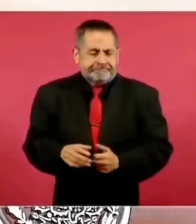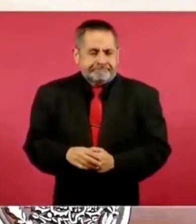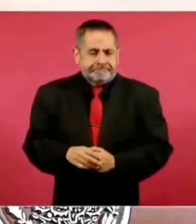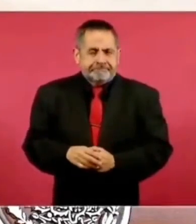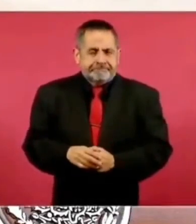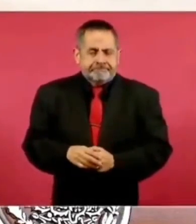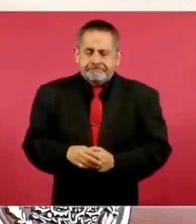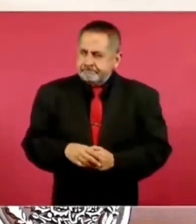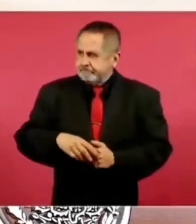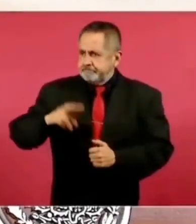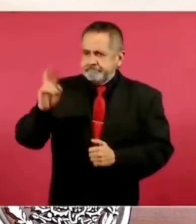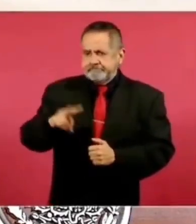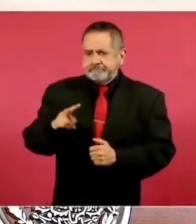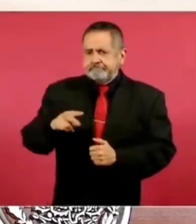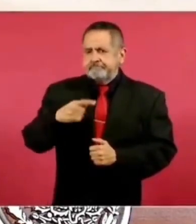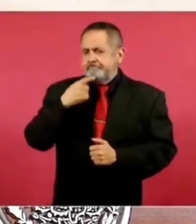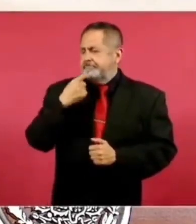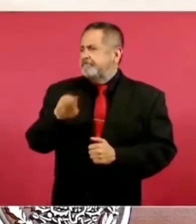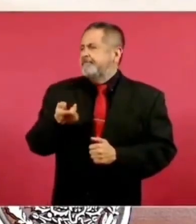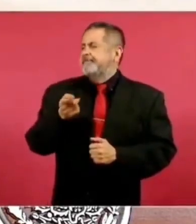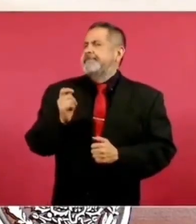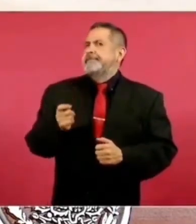es que